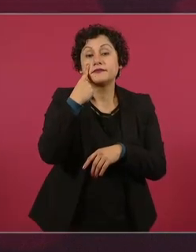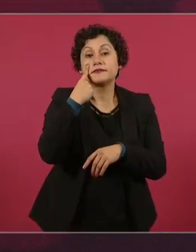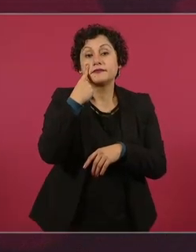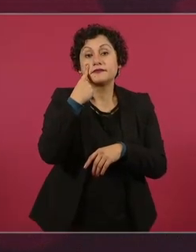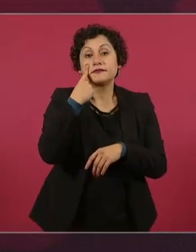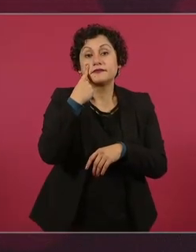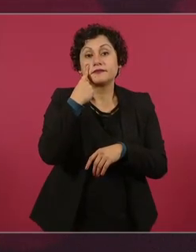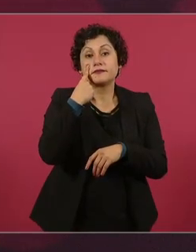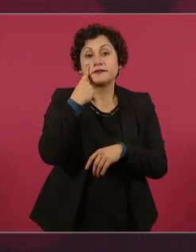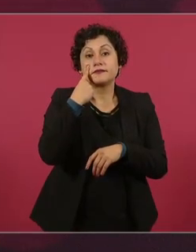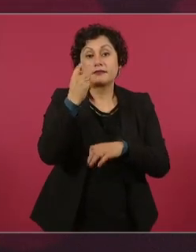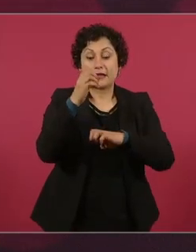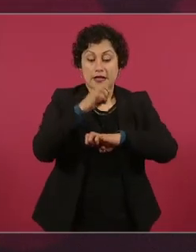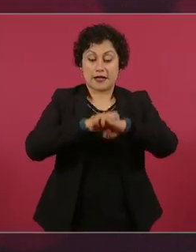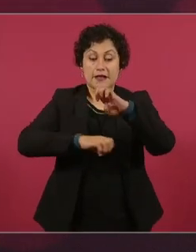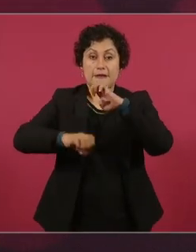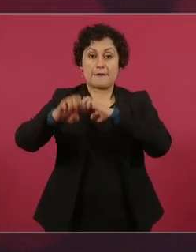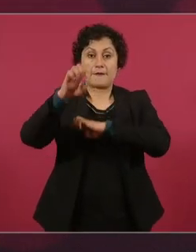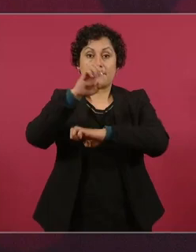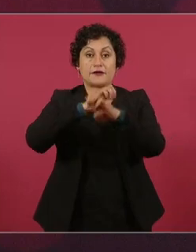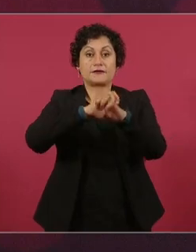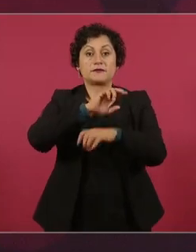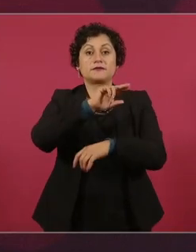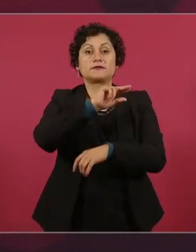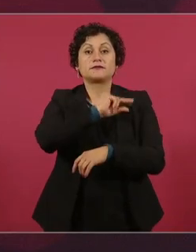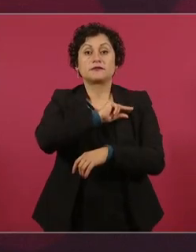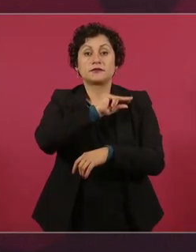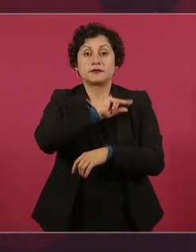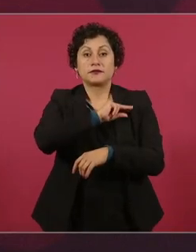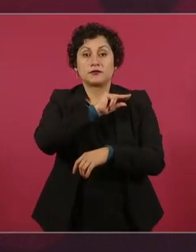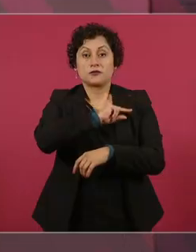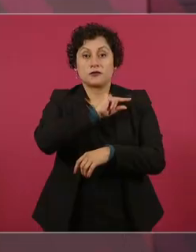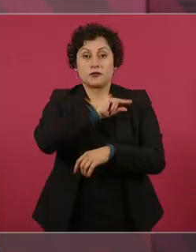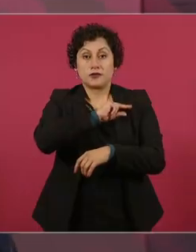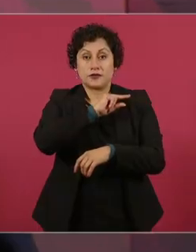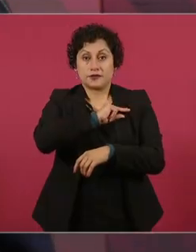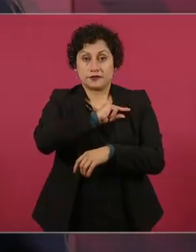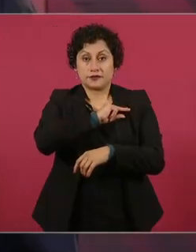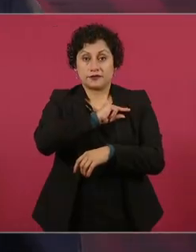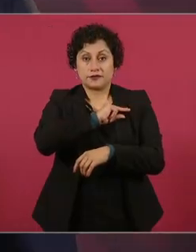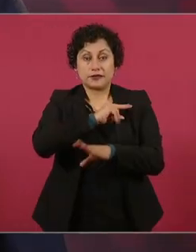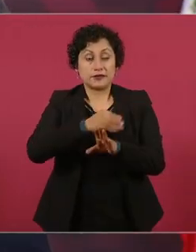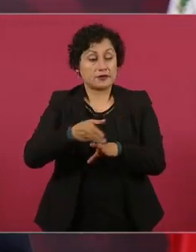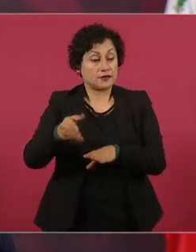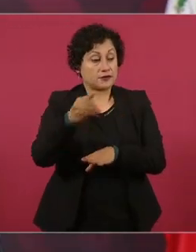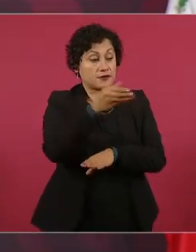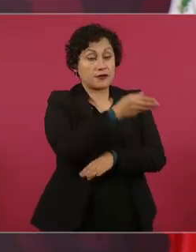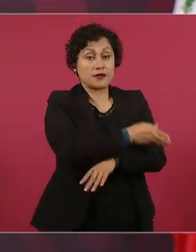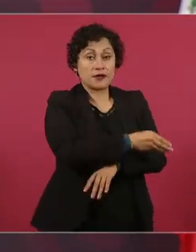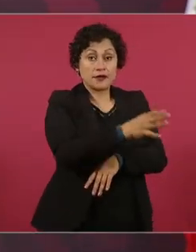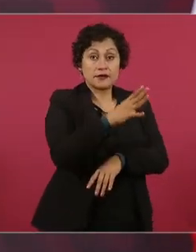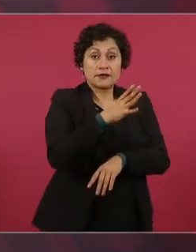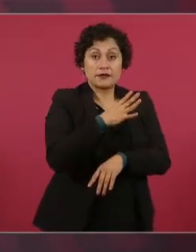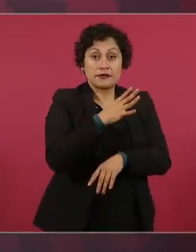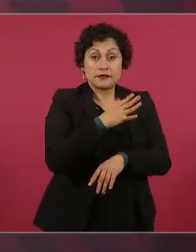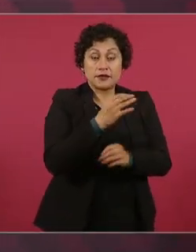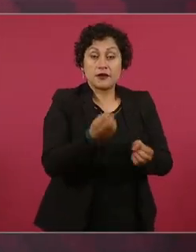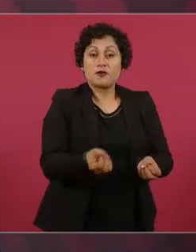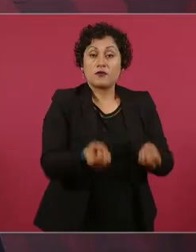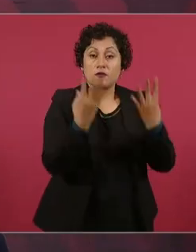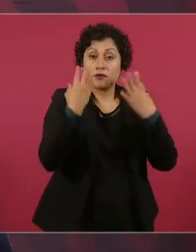después del vendaval de corrupción neoliberal?